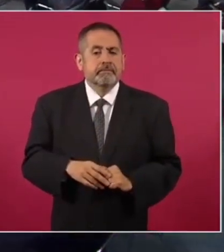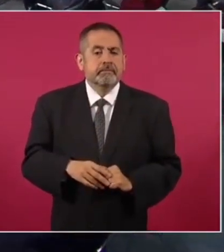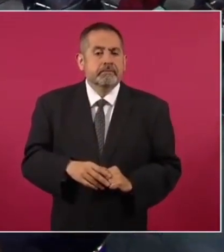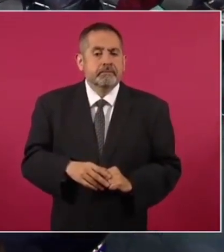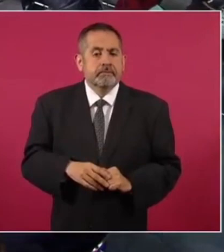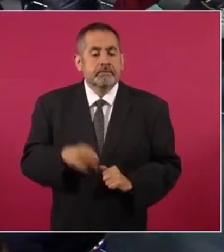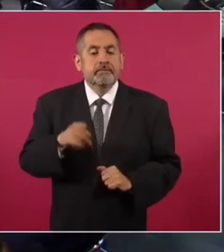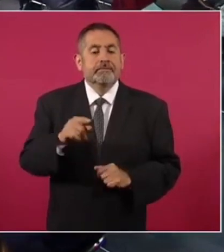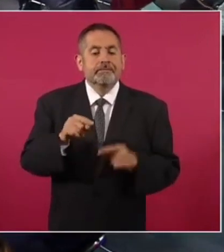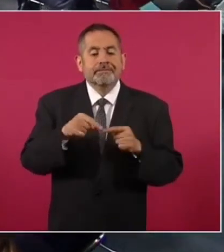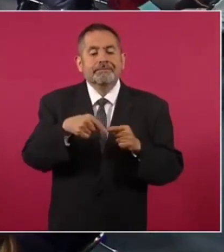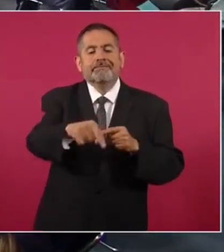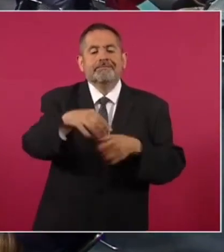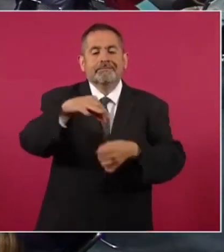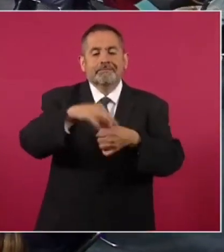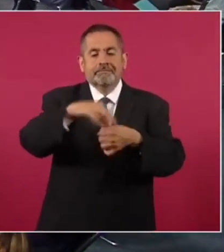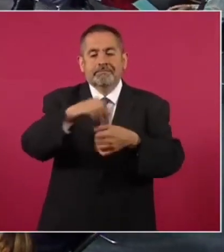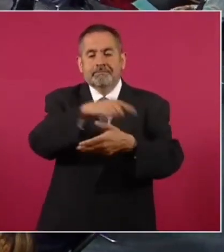hay elecciones,